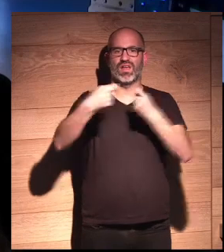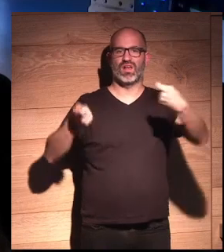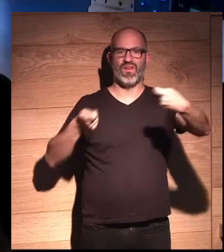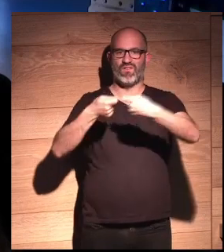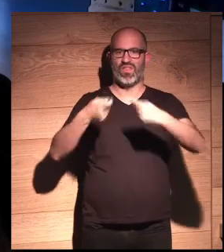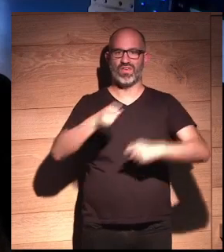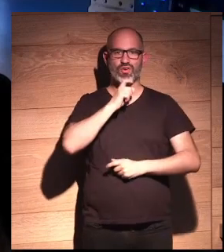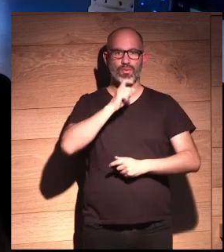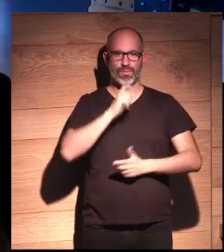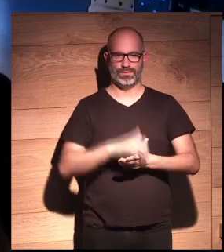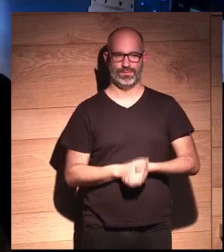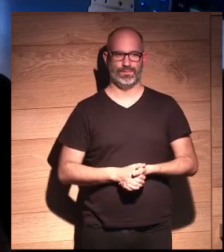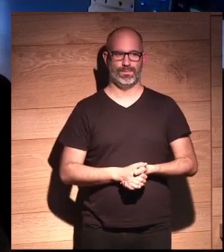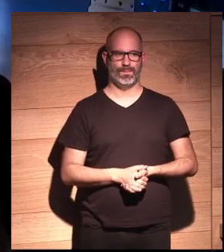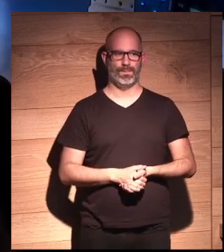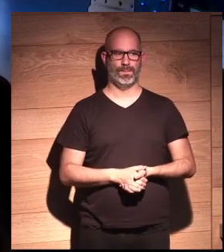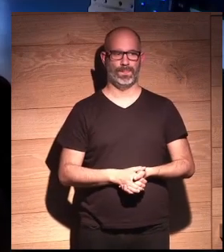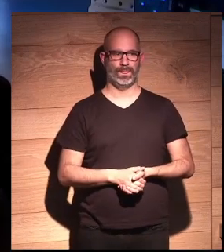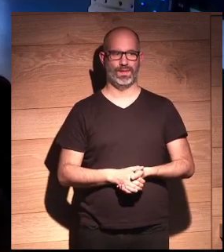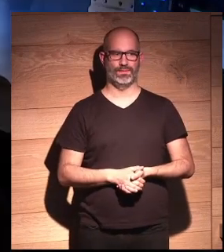todo esto. Muchas gracias.